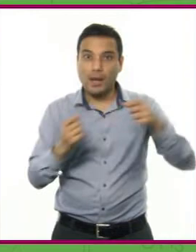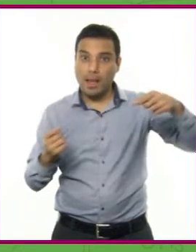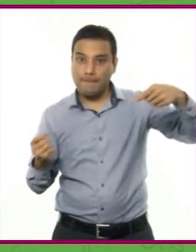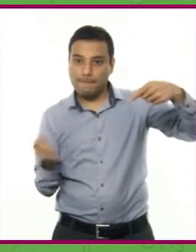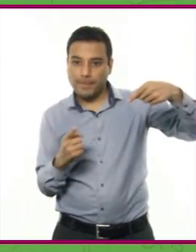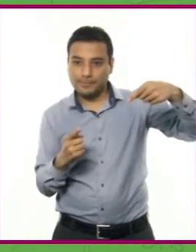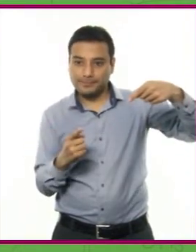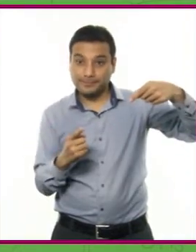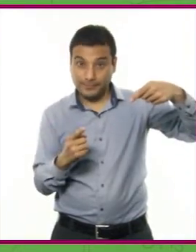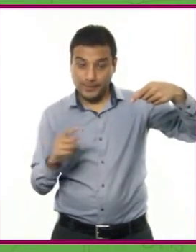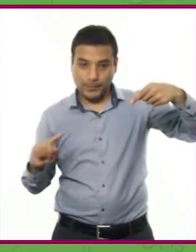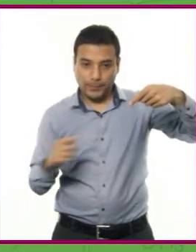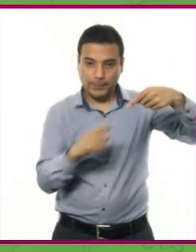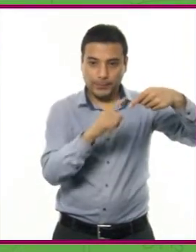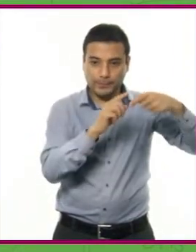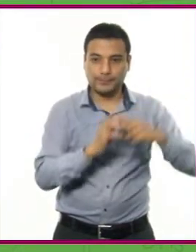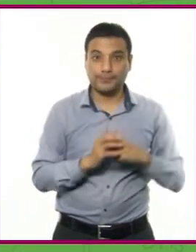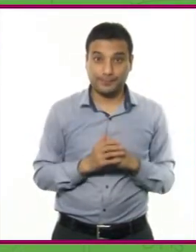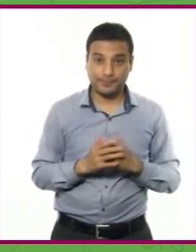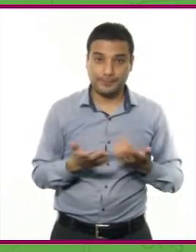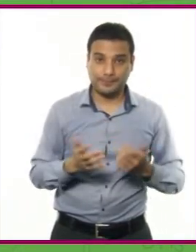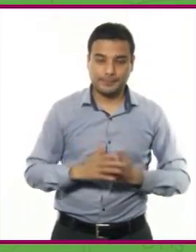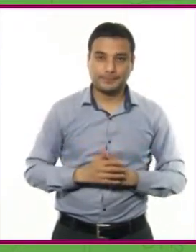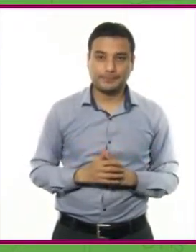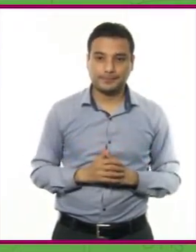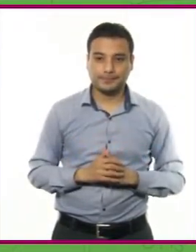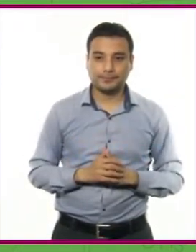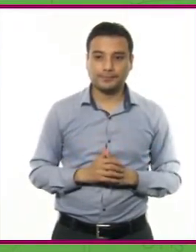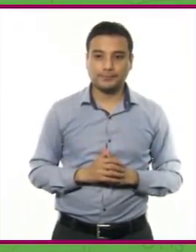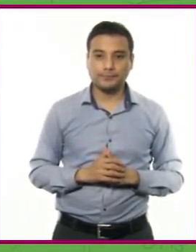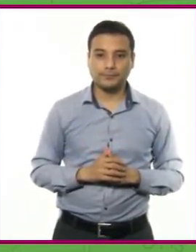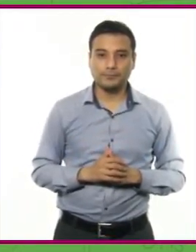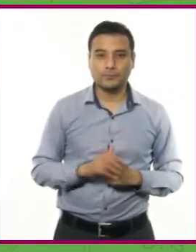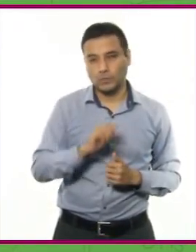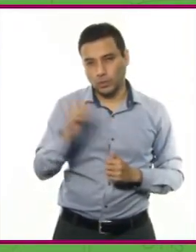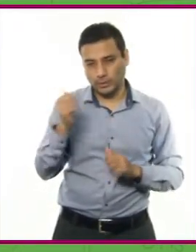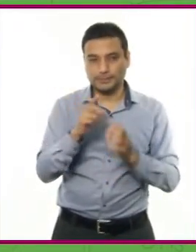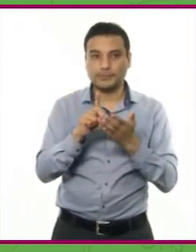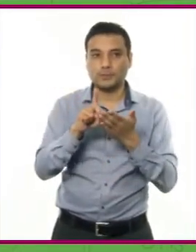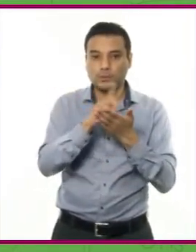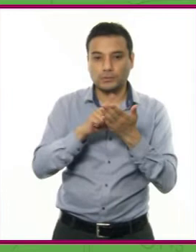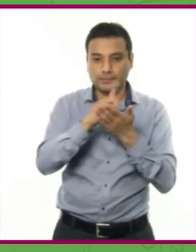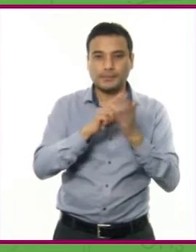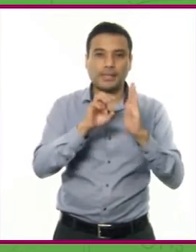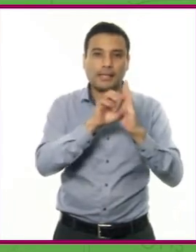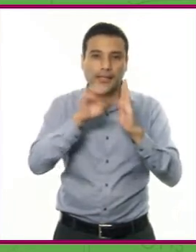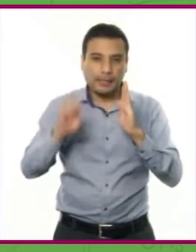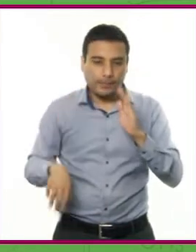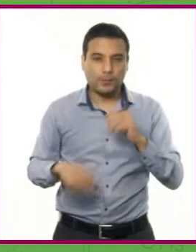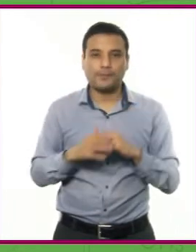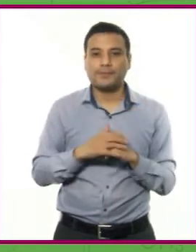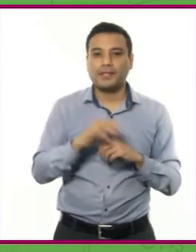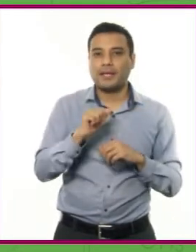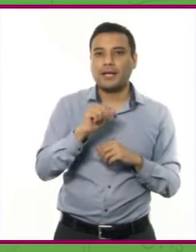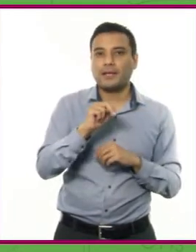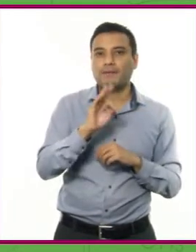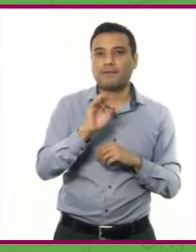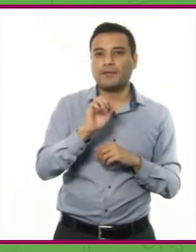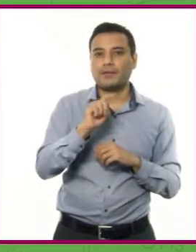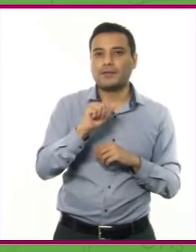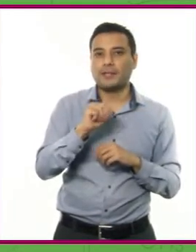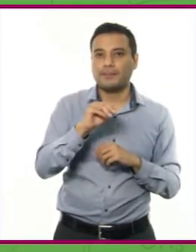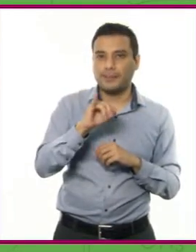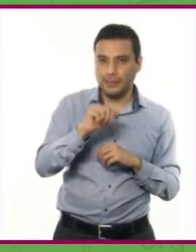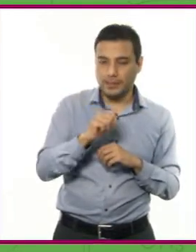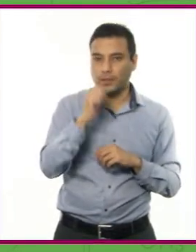receptores las aceptan como si fueran el neurotransmisor. Otras drogas, como las anfetaminas y la cocaína, hacen que se